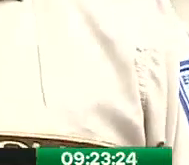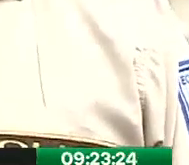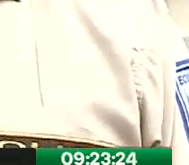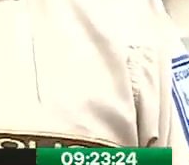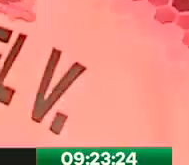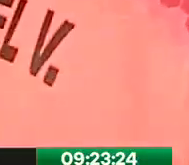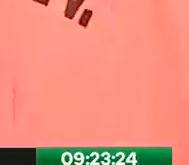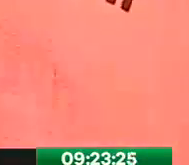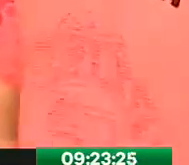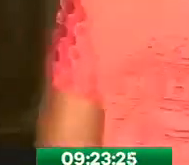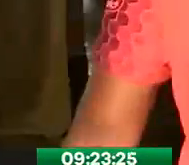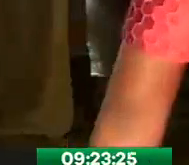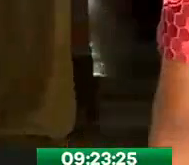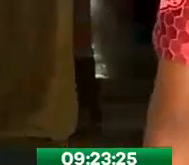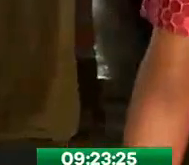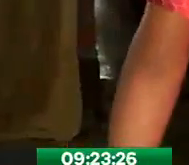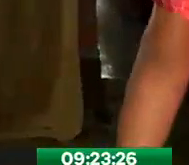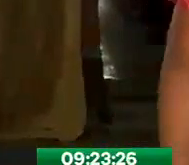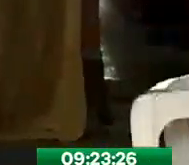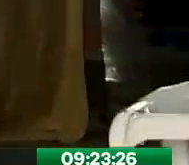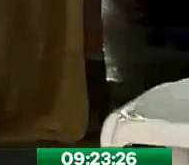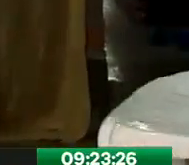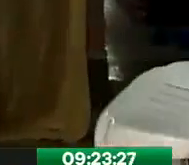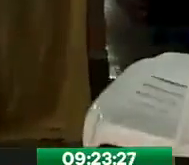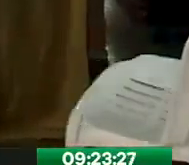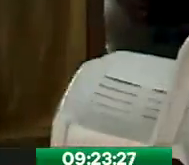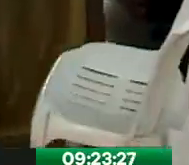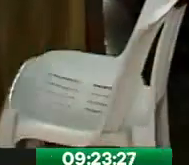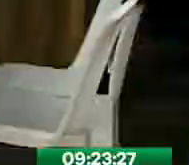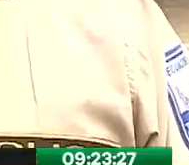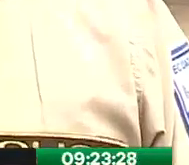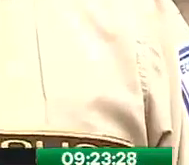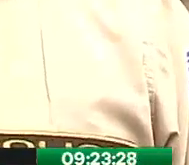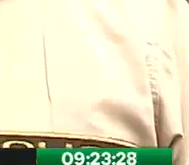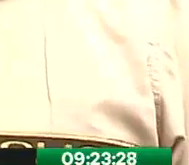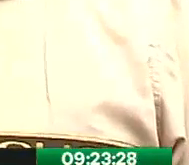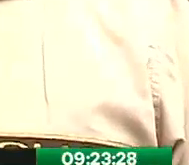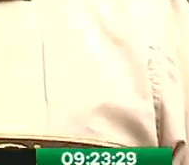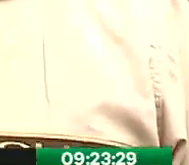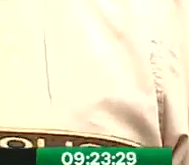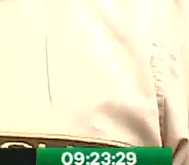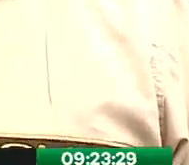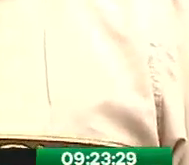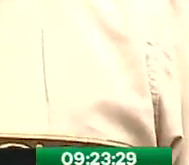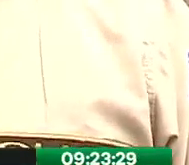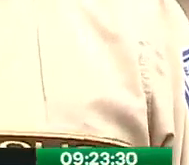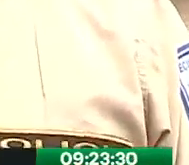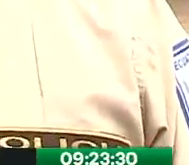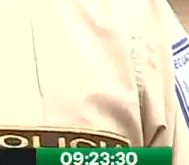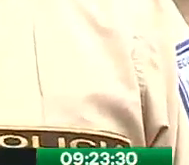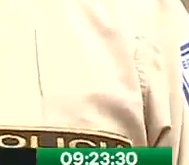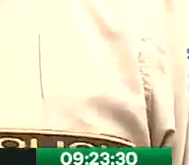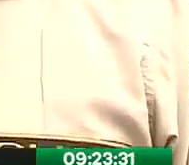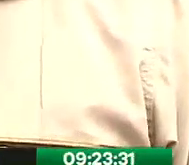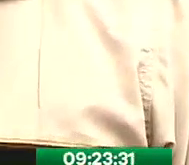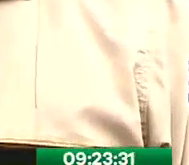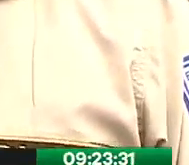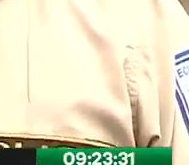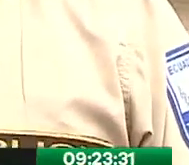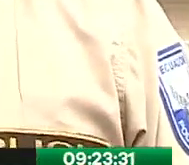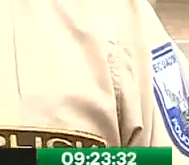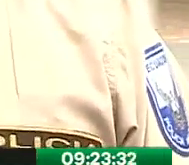había robado. Y es que la víctima tenía 6 antecedentes penales. Tiene desde el año 2005 detenciones por robo y